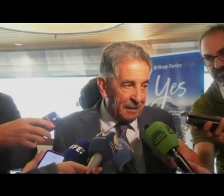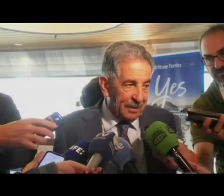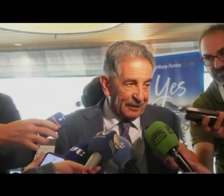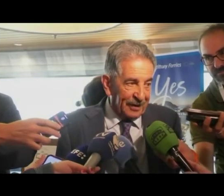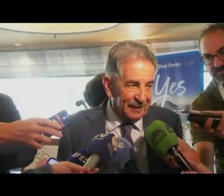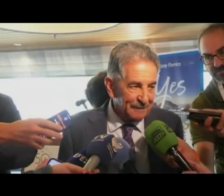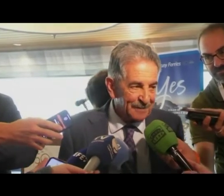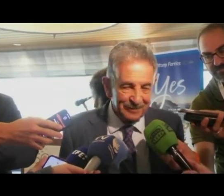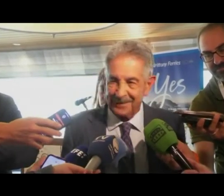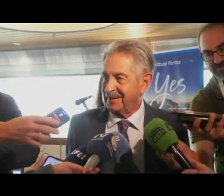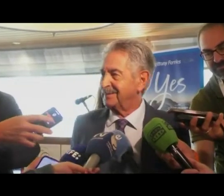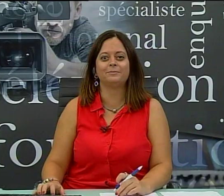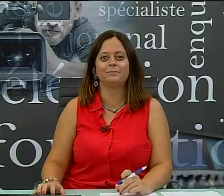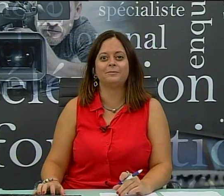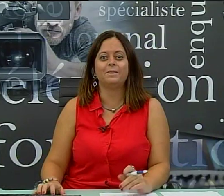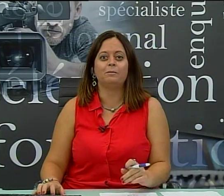costa del PRC.